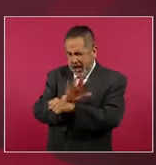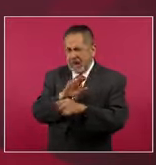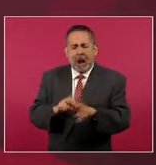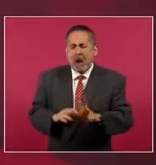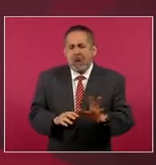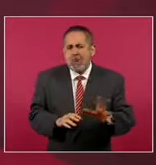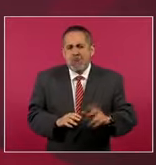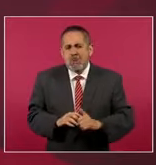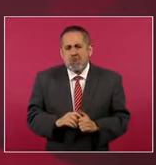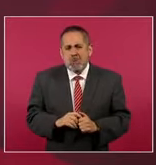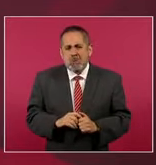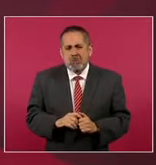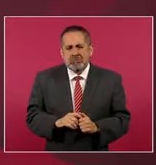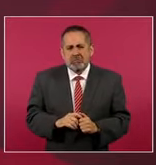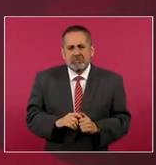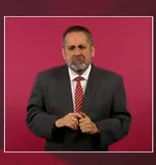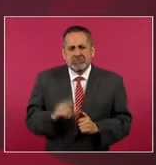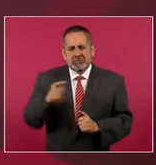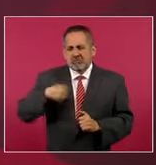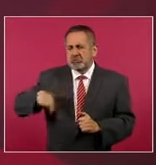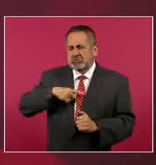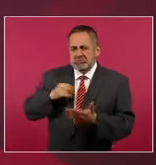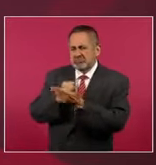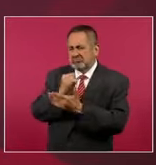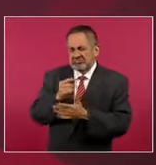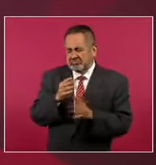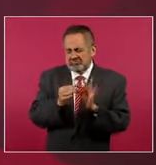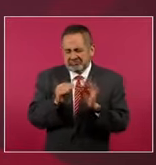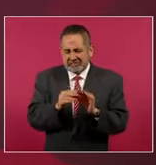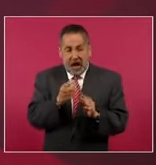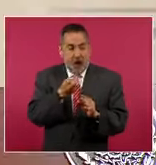desde el principio lo definimos.